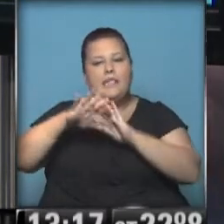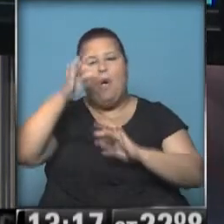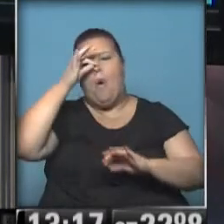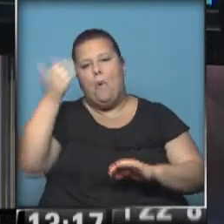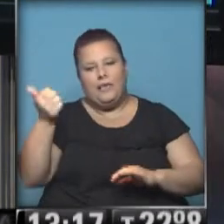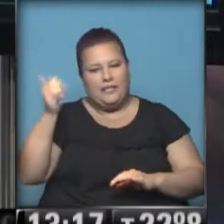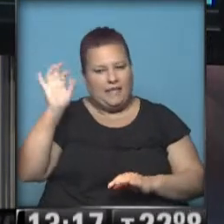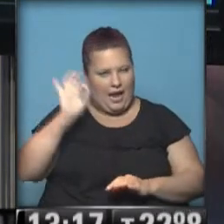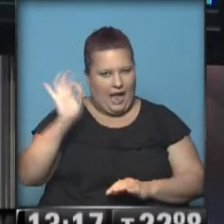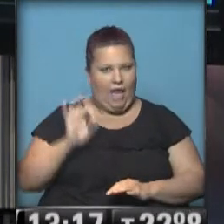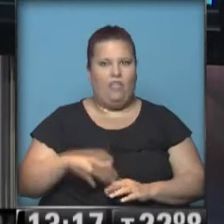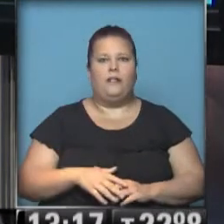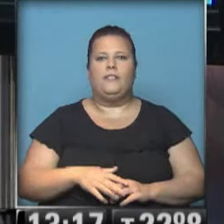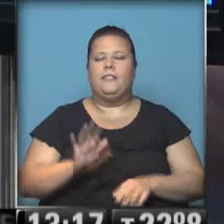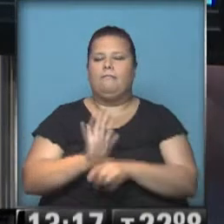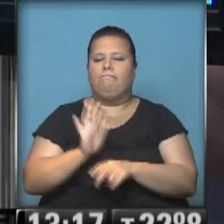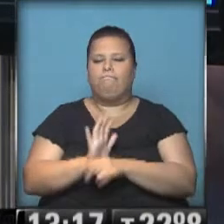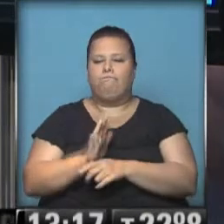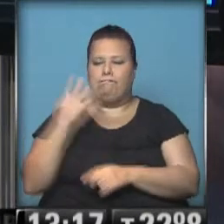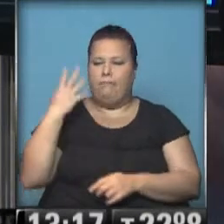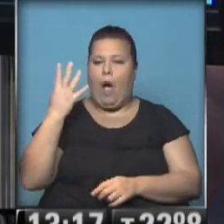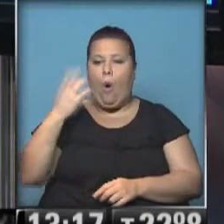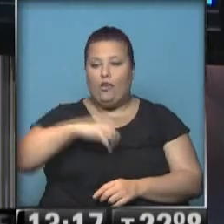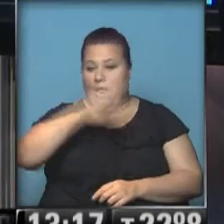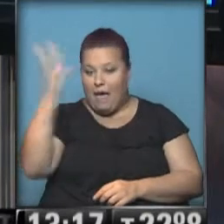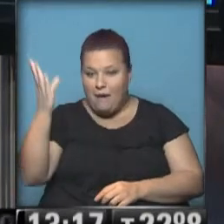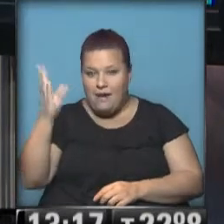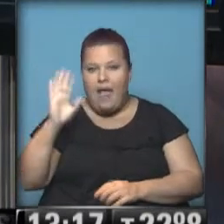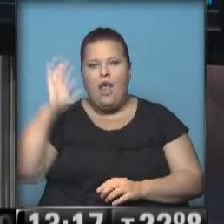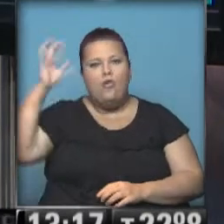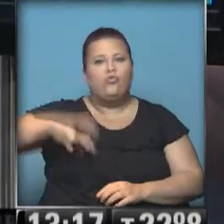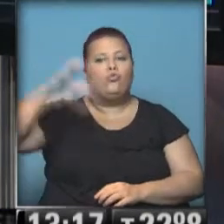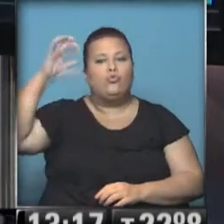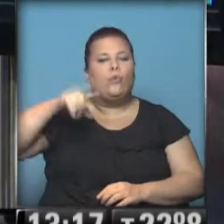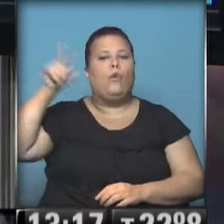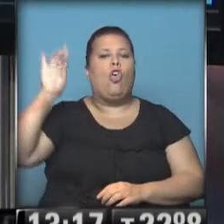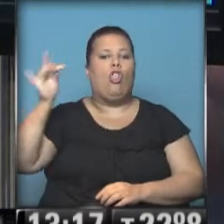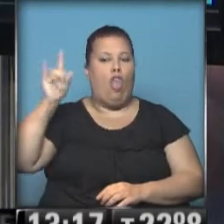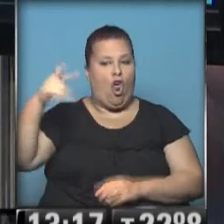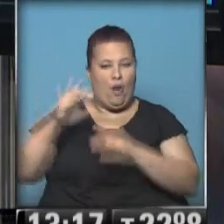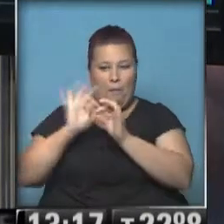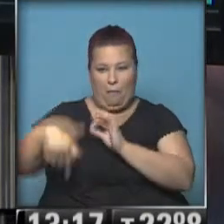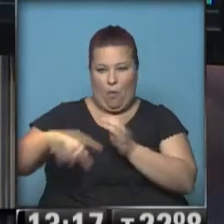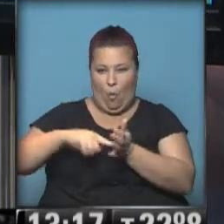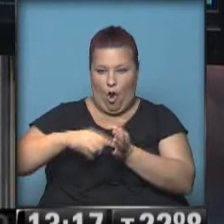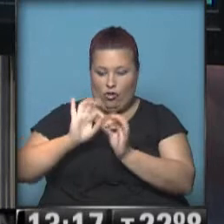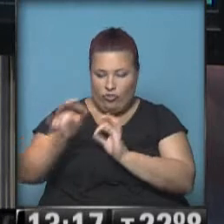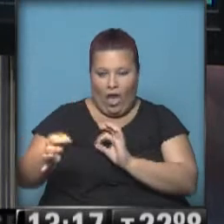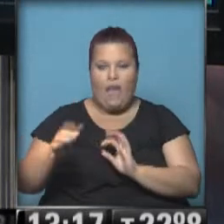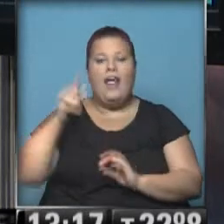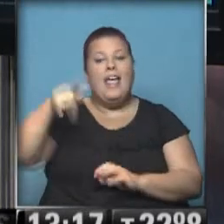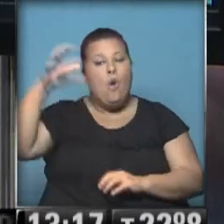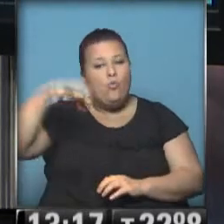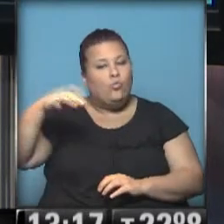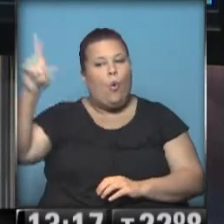26 grados hace prácticamente desde las 4 de la mañana que está lloviendo en dolores muy shakira que de la ciudad de buenos aires esa